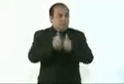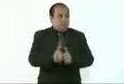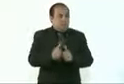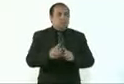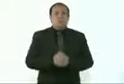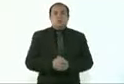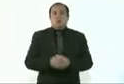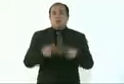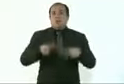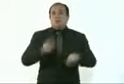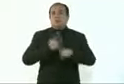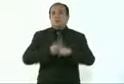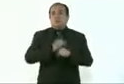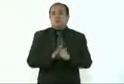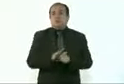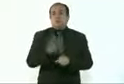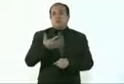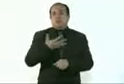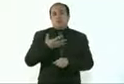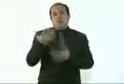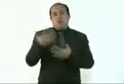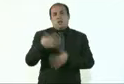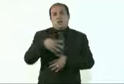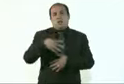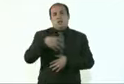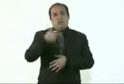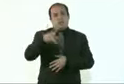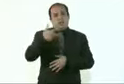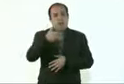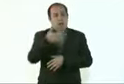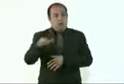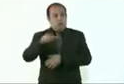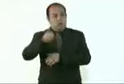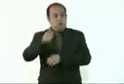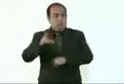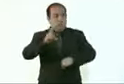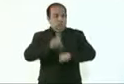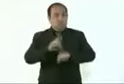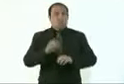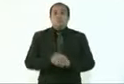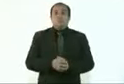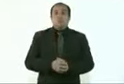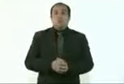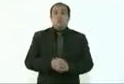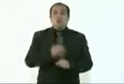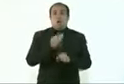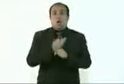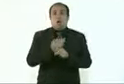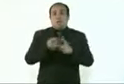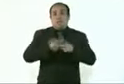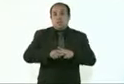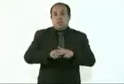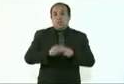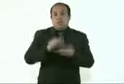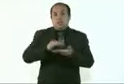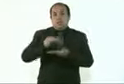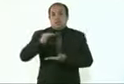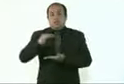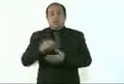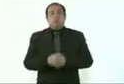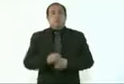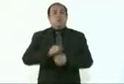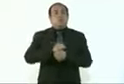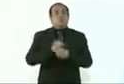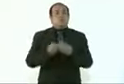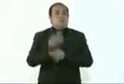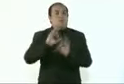pacientes COVID, oscilaba entre los 13 y los 11 días. Desde el inicio del incremento de casos por la variante Omicron vemos una